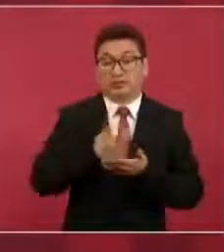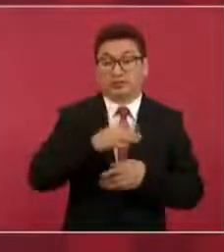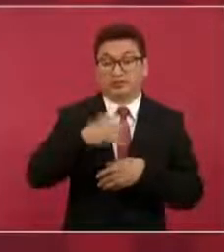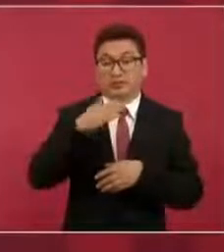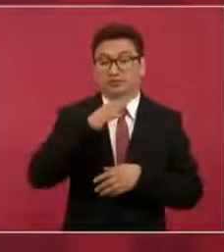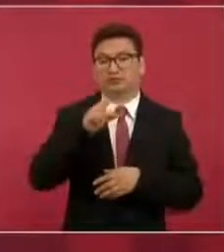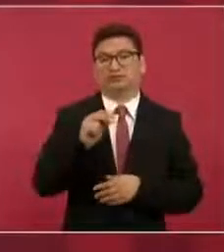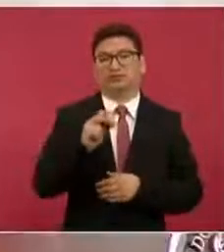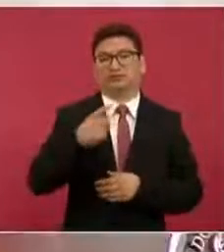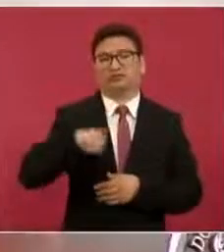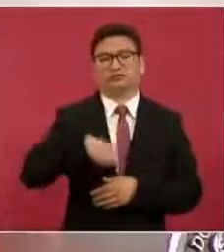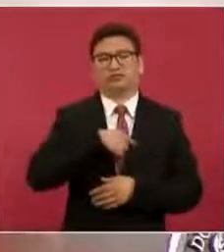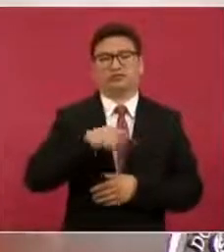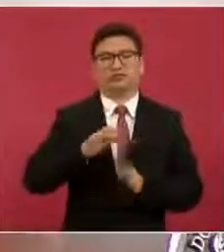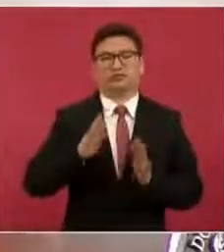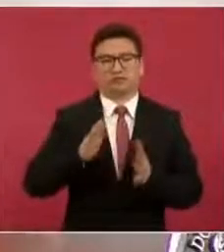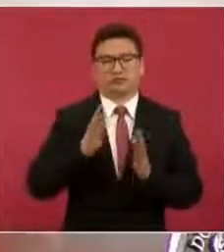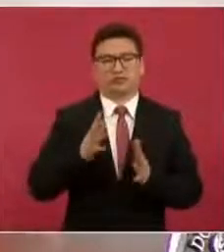bien